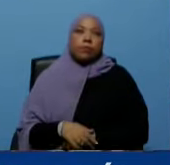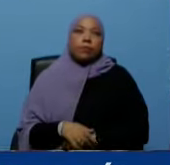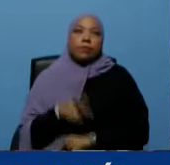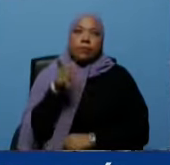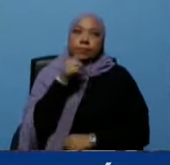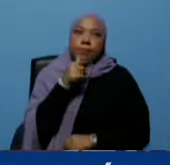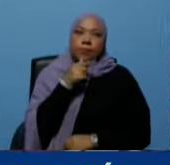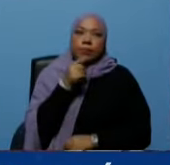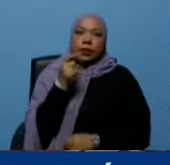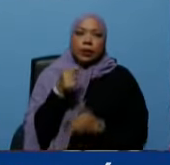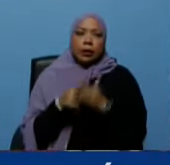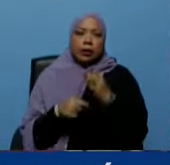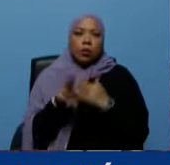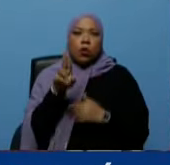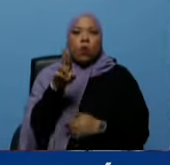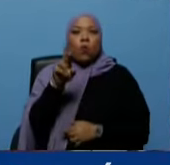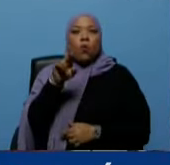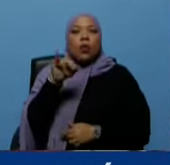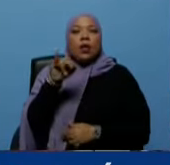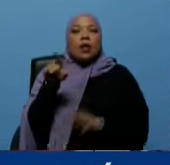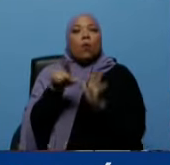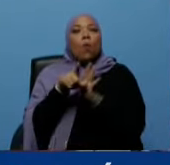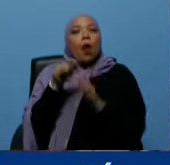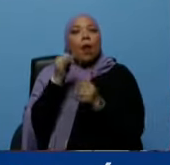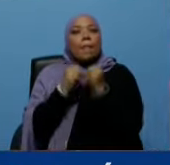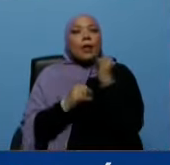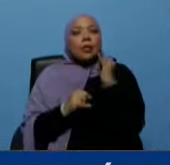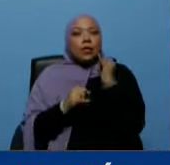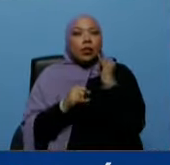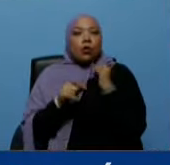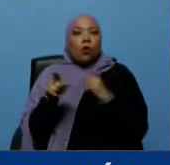Segundo apellido es peligroso. Uribe el Bueno.